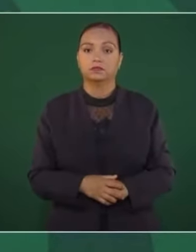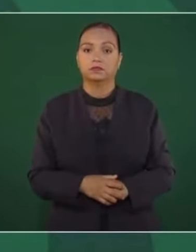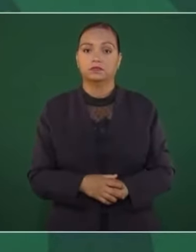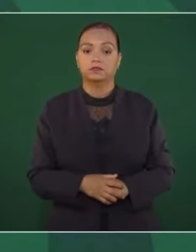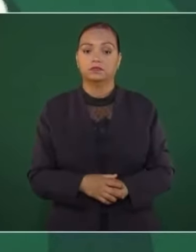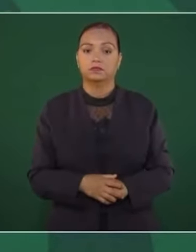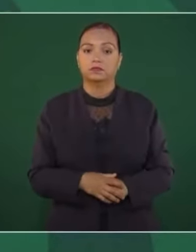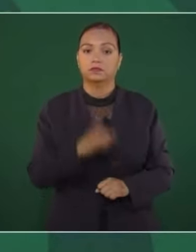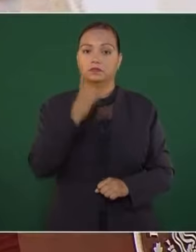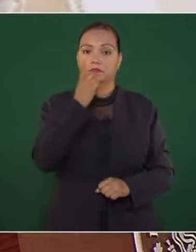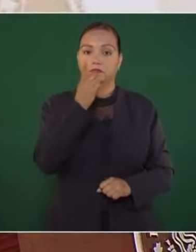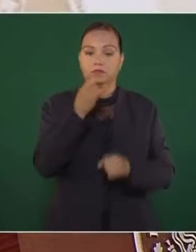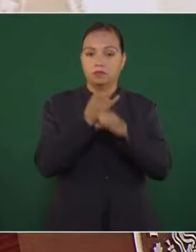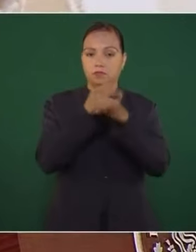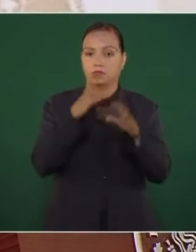Eso lo empezaron a manejar